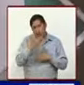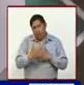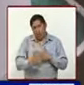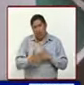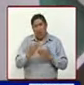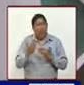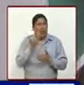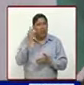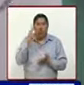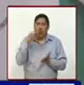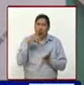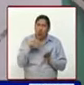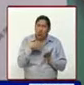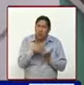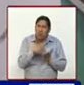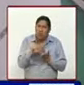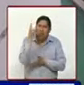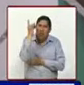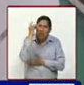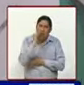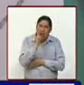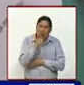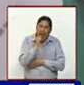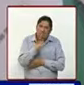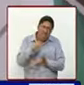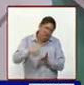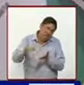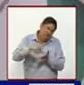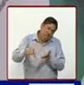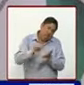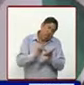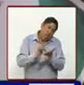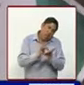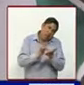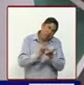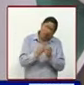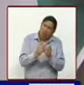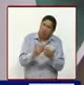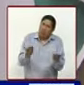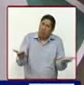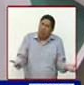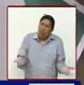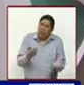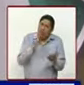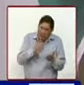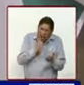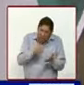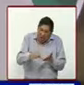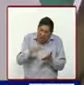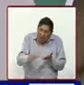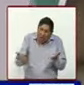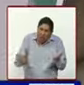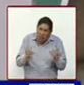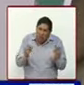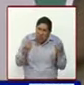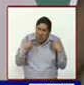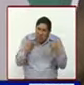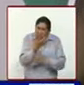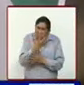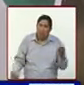casi 2.000 bolivianos por día que usted está gastando en medicamentos. ¿De dónde saca este dinero? Porque prácticamente no